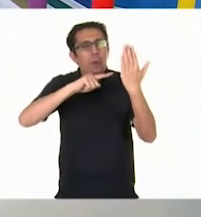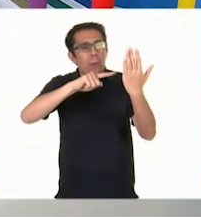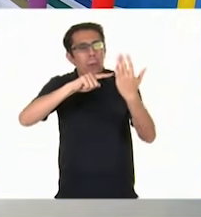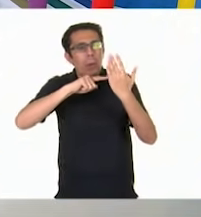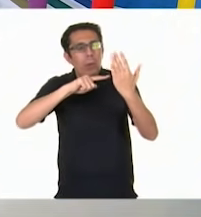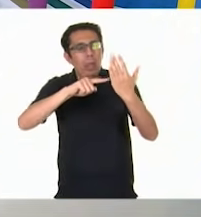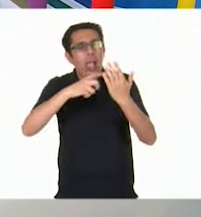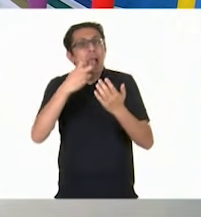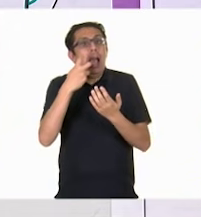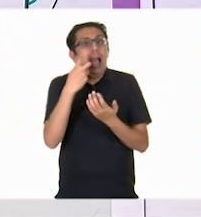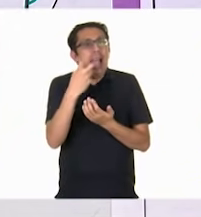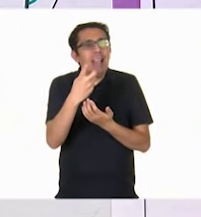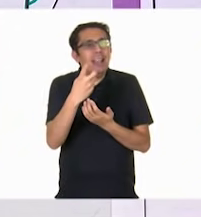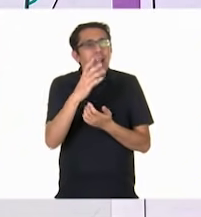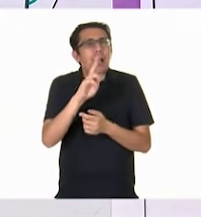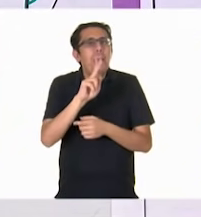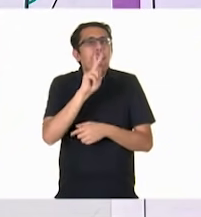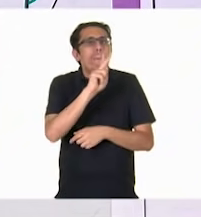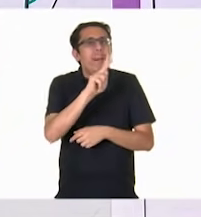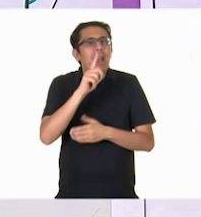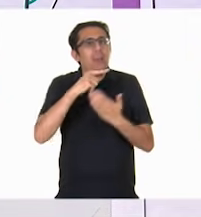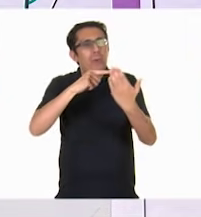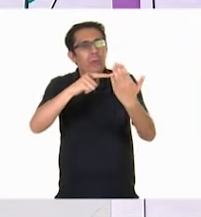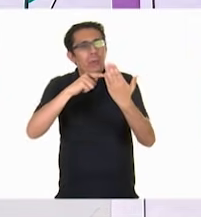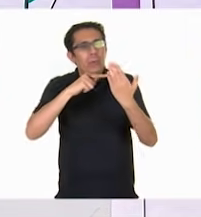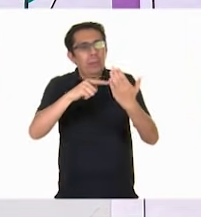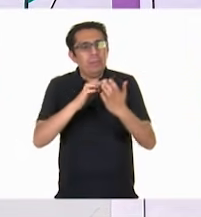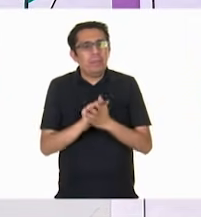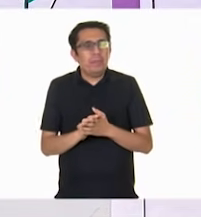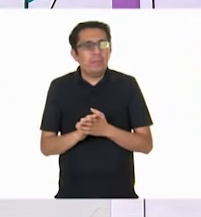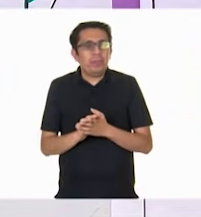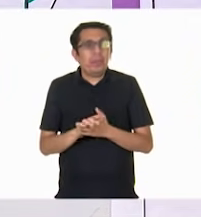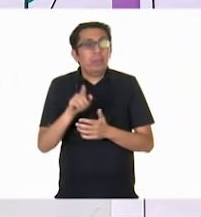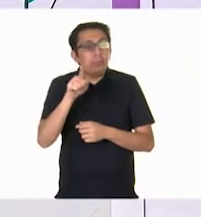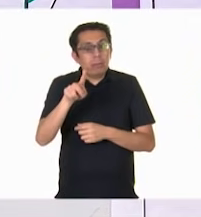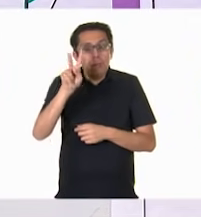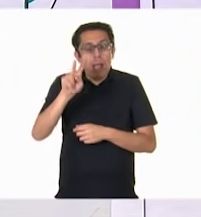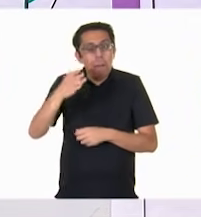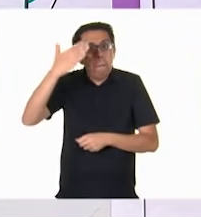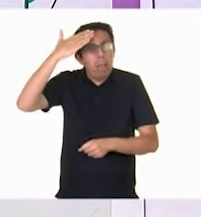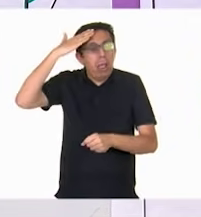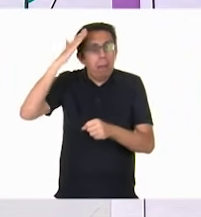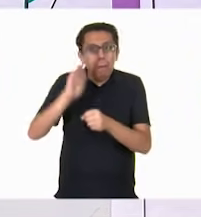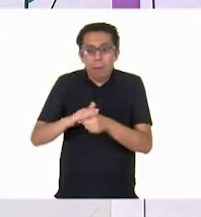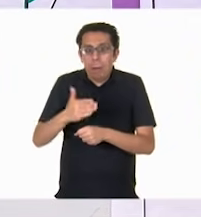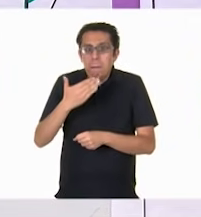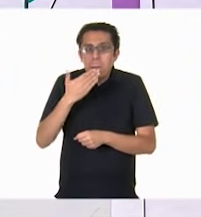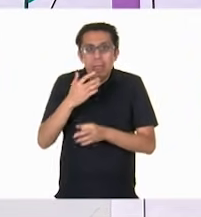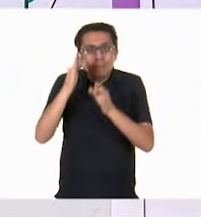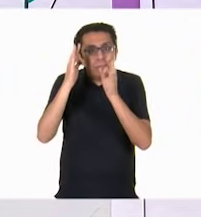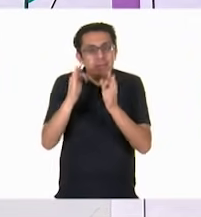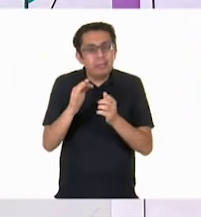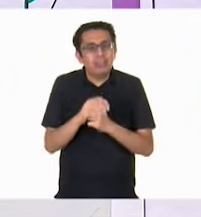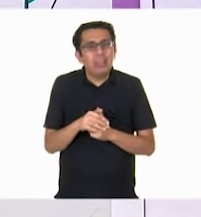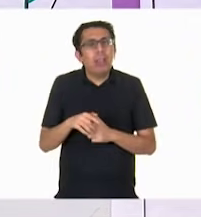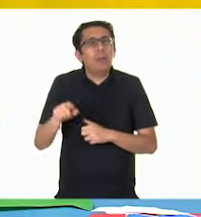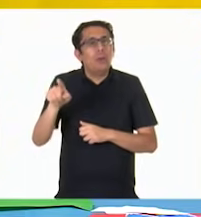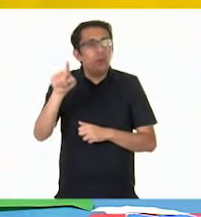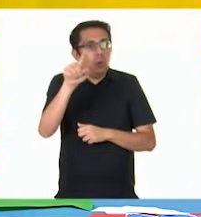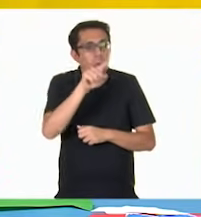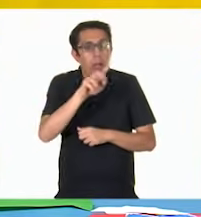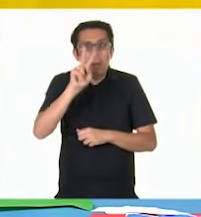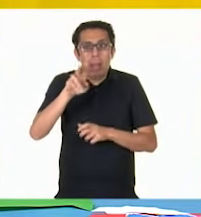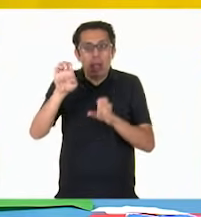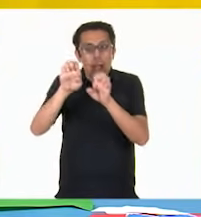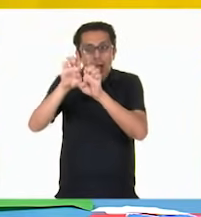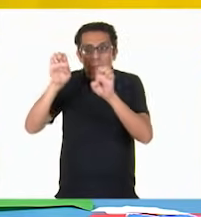figura geométrica se parece a un papalote. ¡Sí! ¡Qué buena memoria tienes, Ale! ¡Ustedes hacen un gran